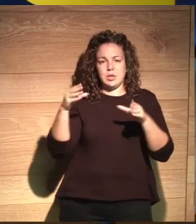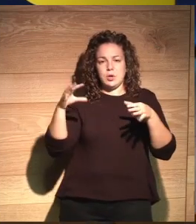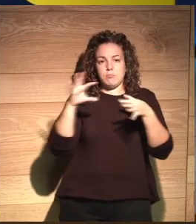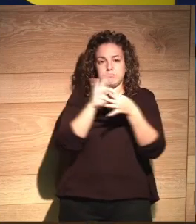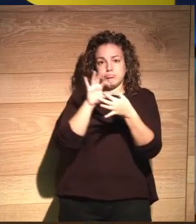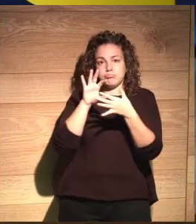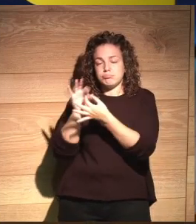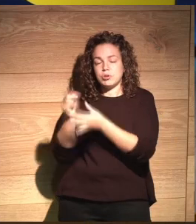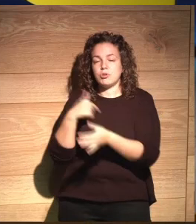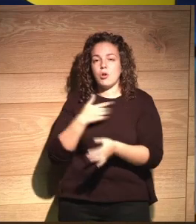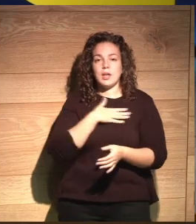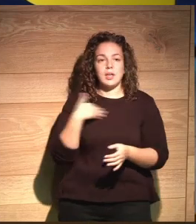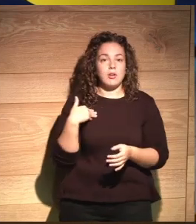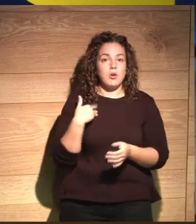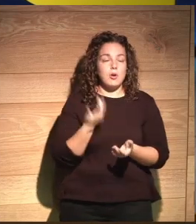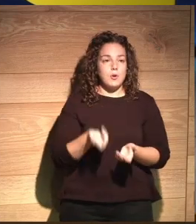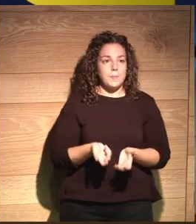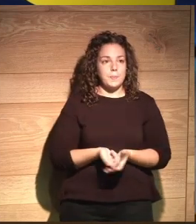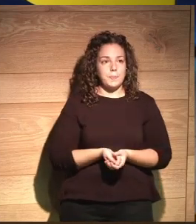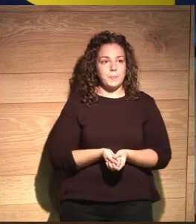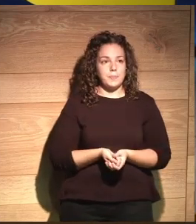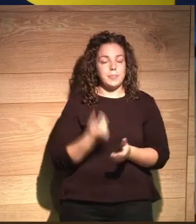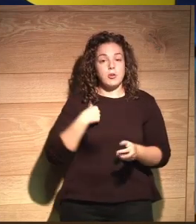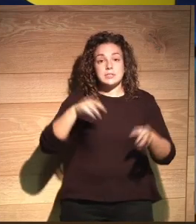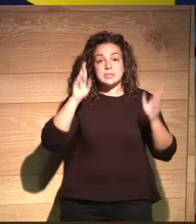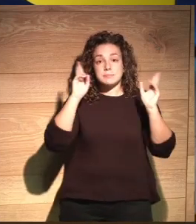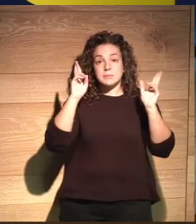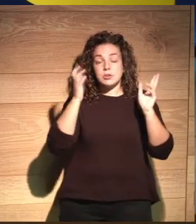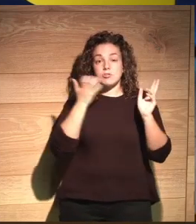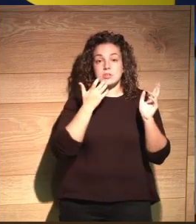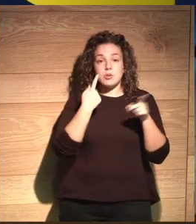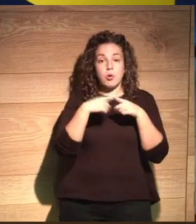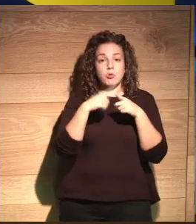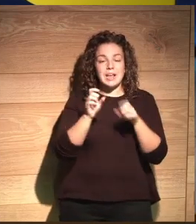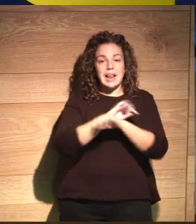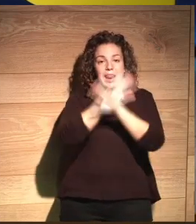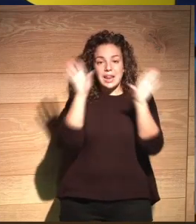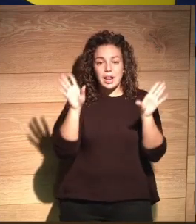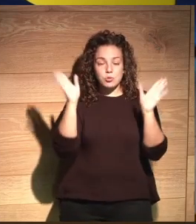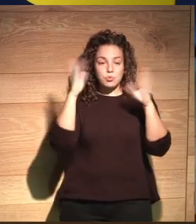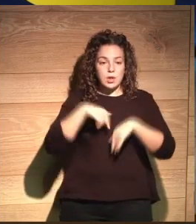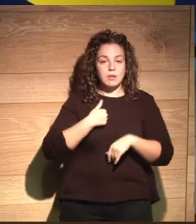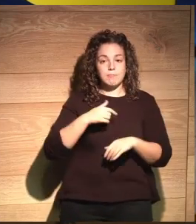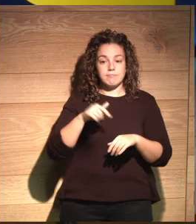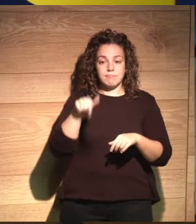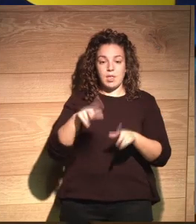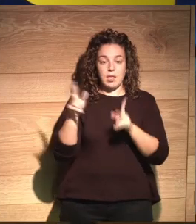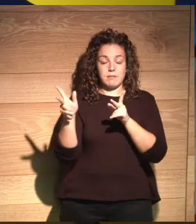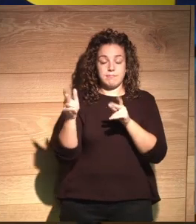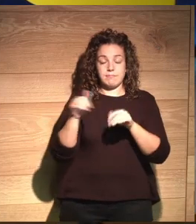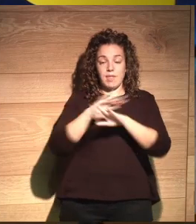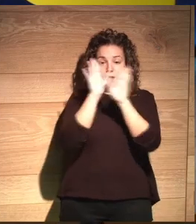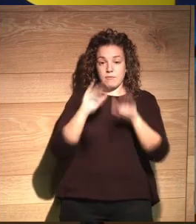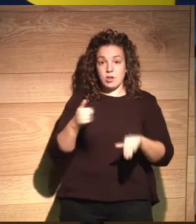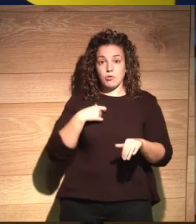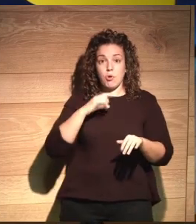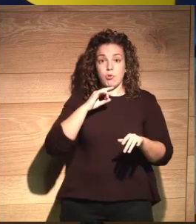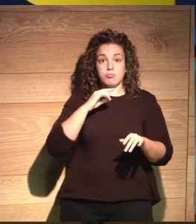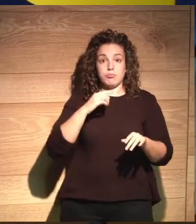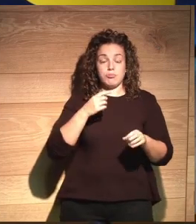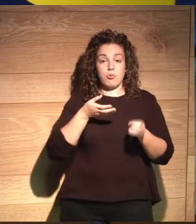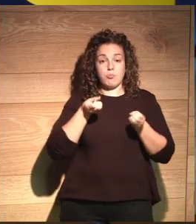quiero y quiero este espero que si hay cosas que no son claras que al final de la sesión el secretario muy contenta de